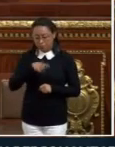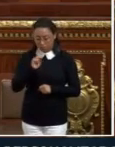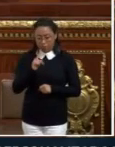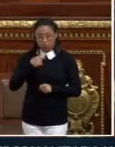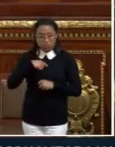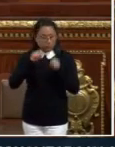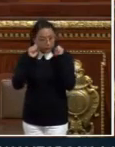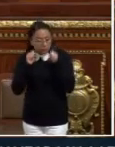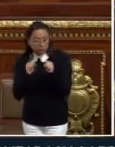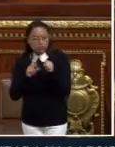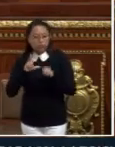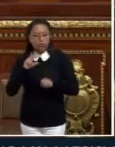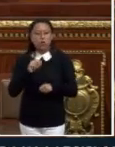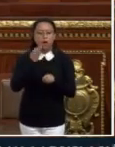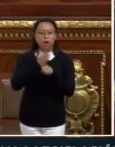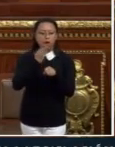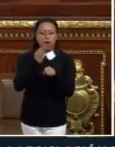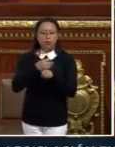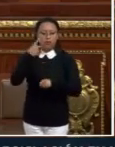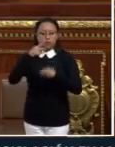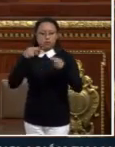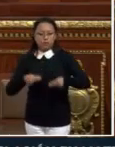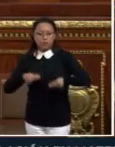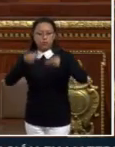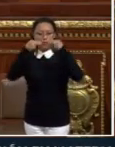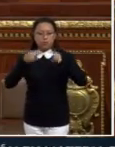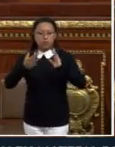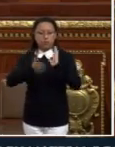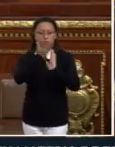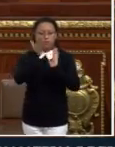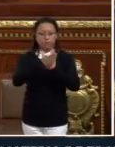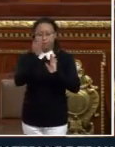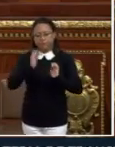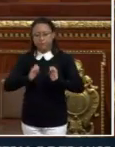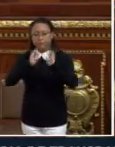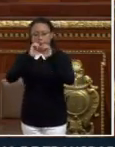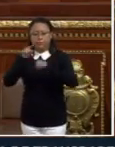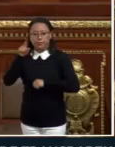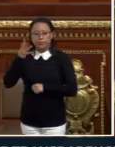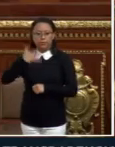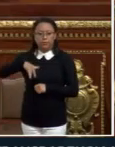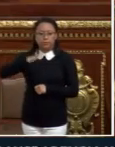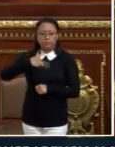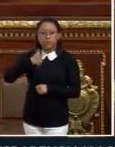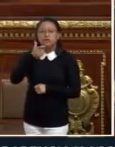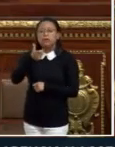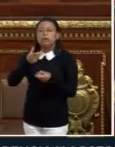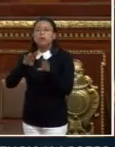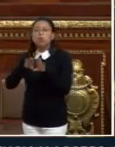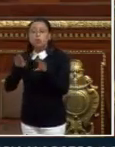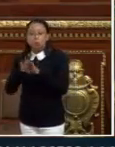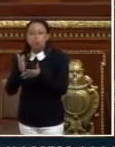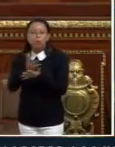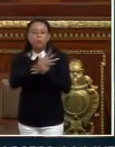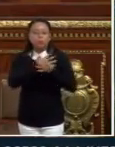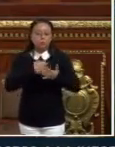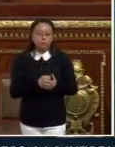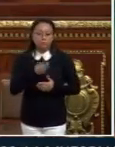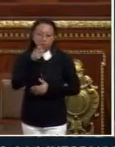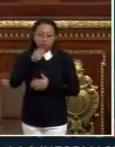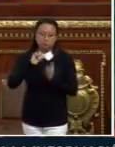viniendo abajo el negocio del cártel inmobiliario, pues están buscando de dónde sacar recursos. Y bueno, esta es una buena estrategia para sacar